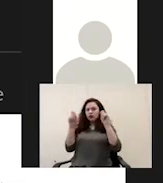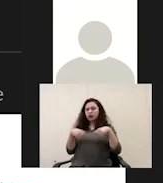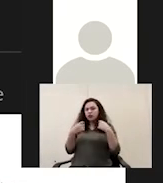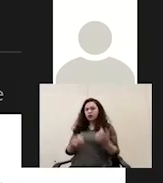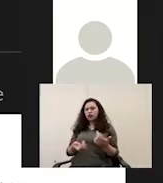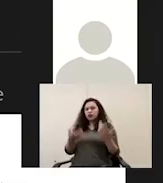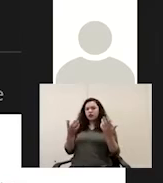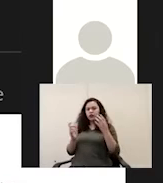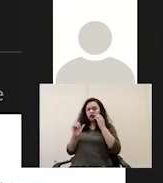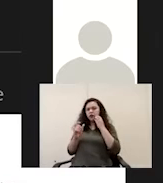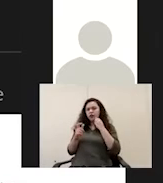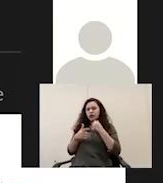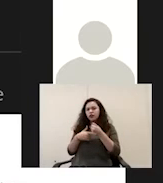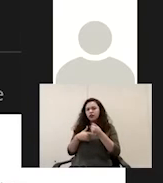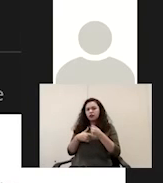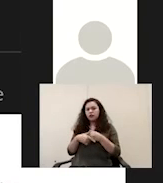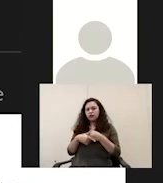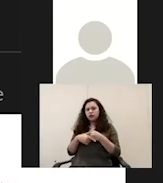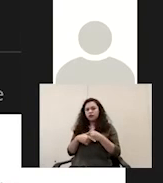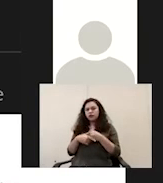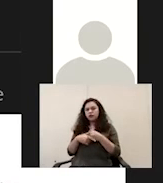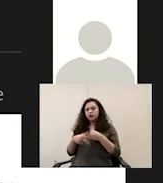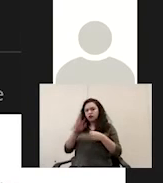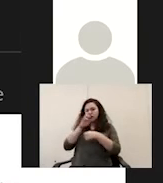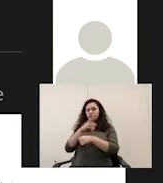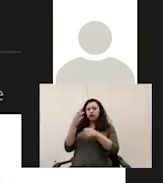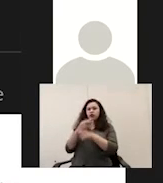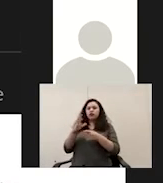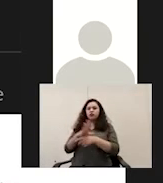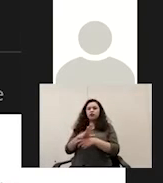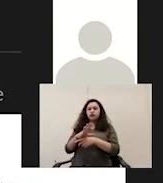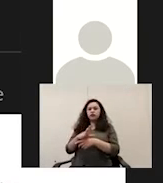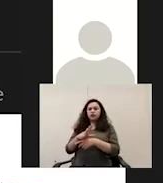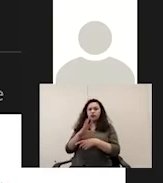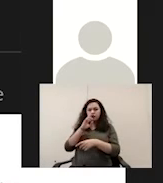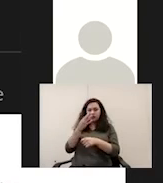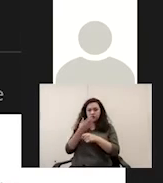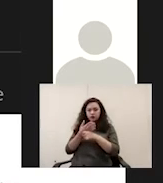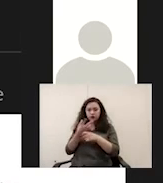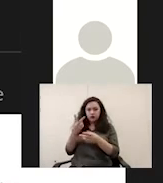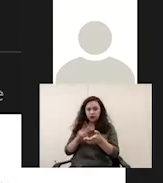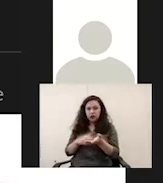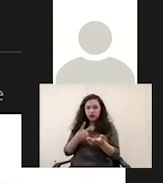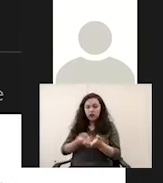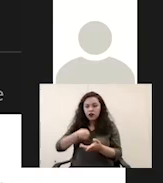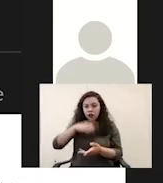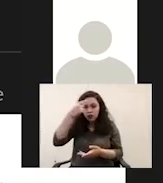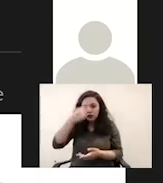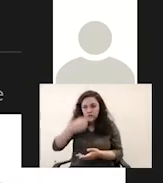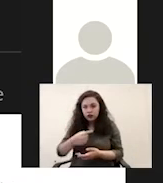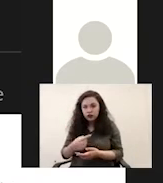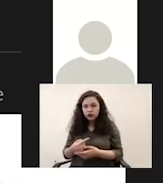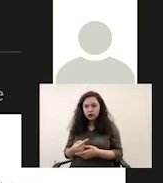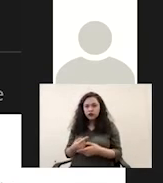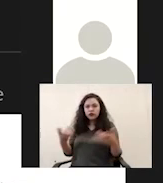cuidado, estornudó, entonces es responsabilidad y corresponsabilidad el hecho de que nosotros podamos